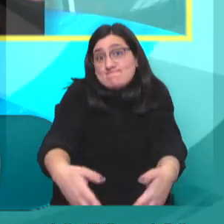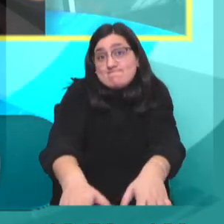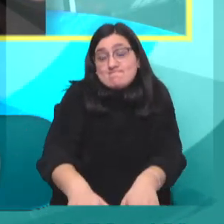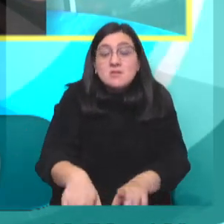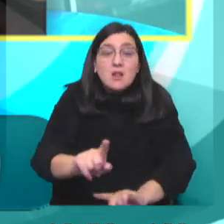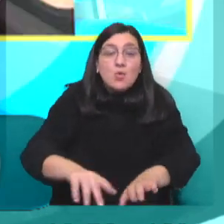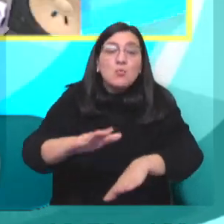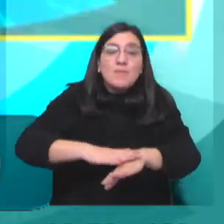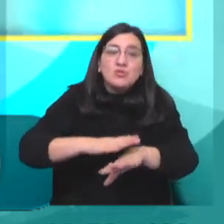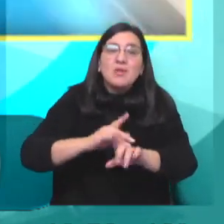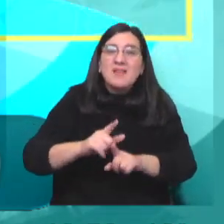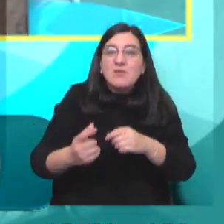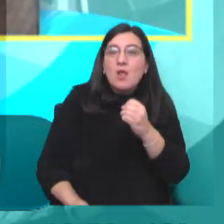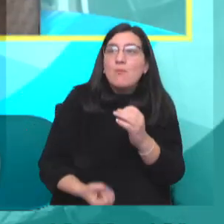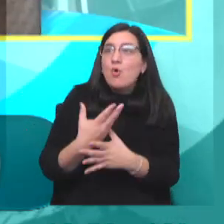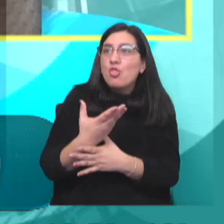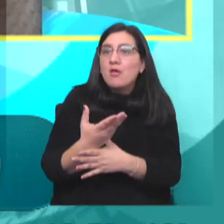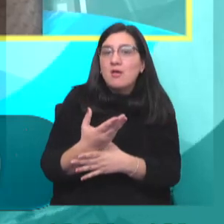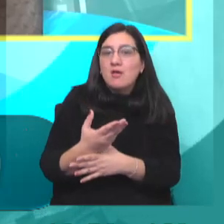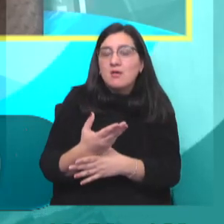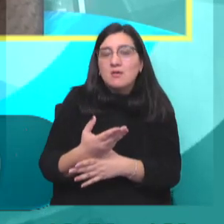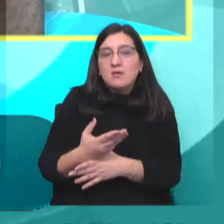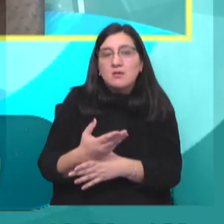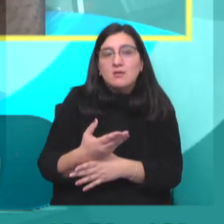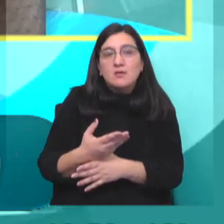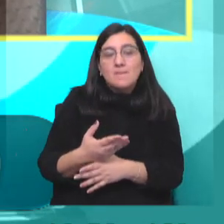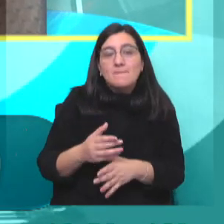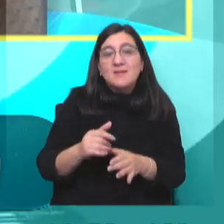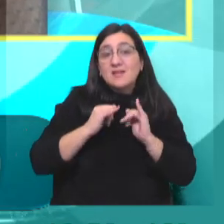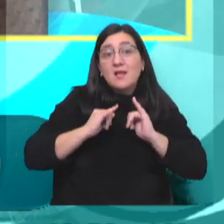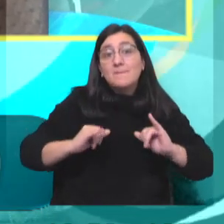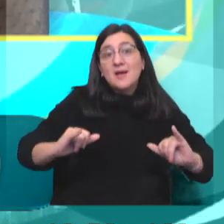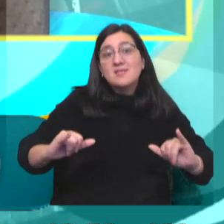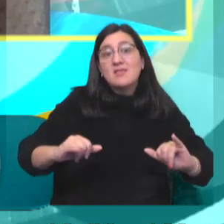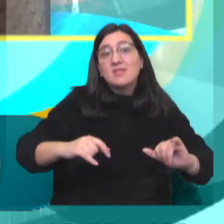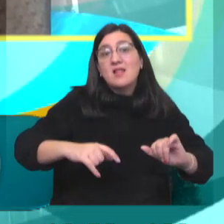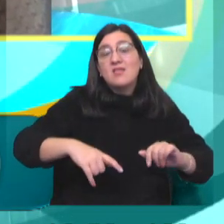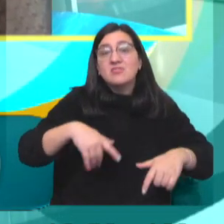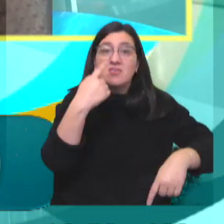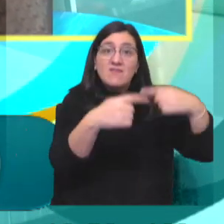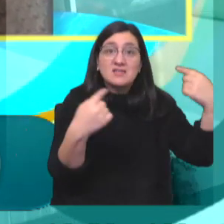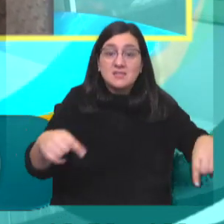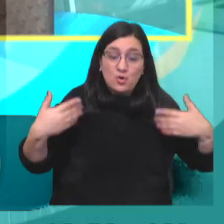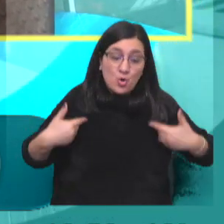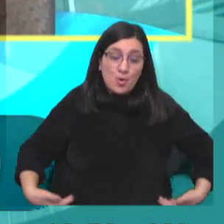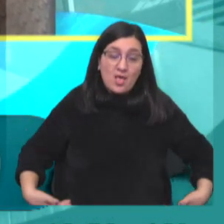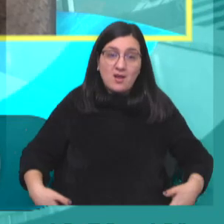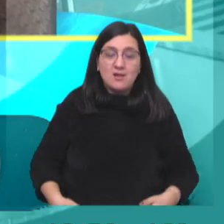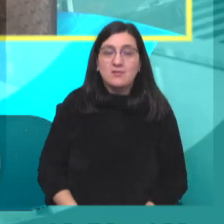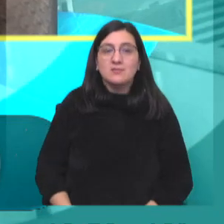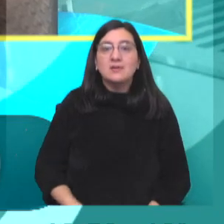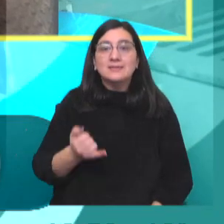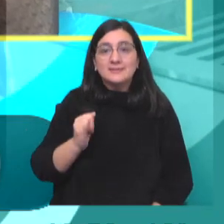momento fue como una especie de moda o de que se agarraron de ahí para hacer campañas de la diversidad corporal. Claro, sí, también